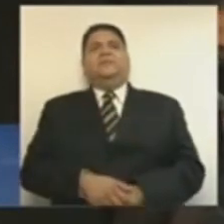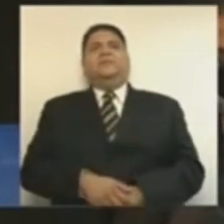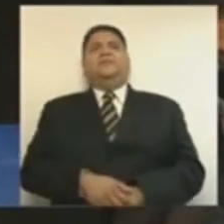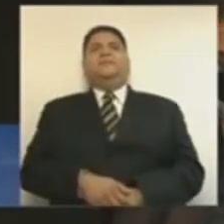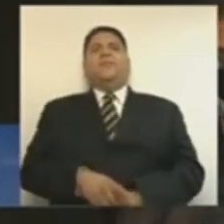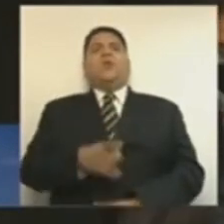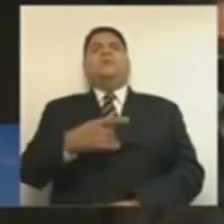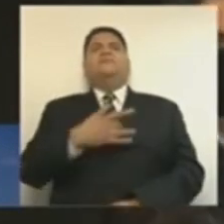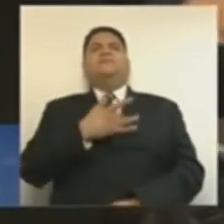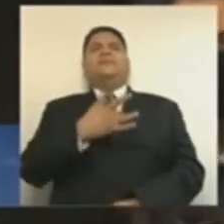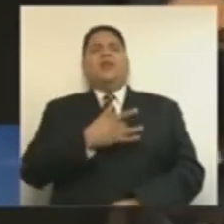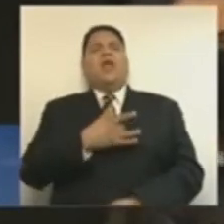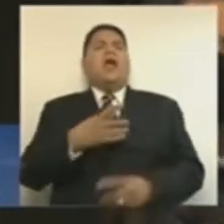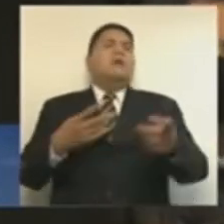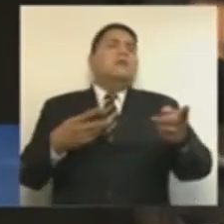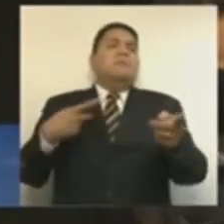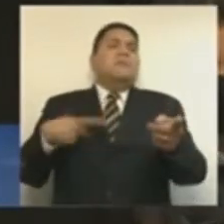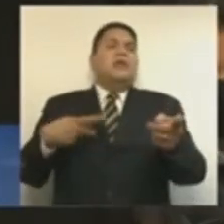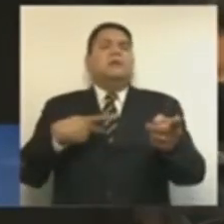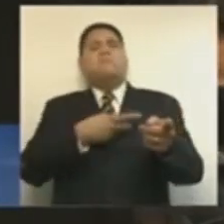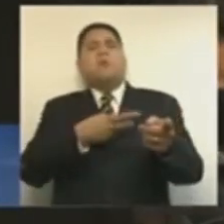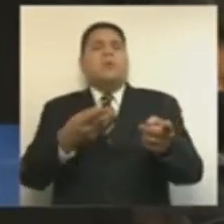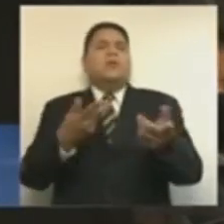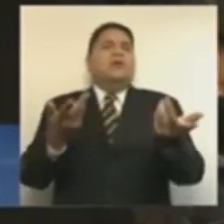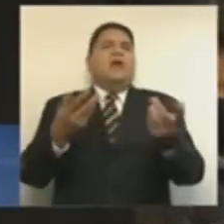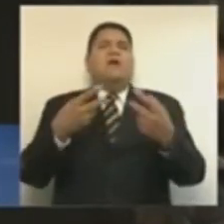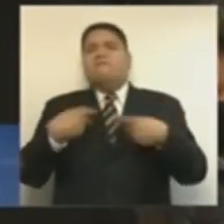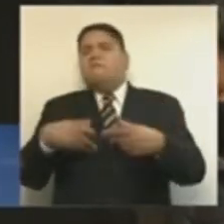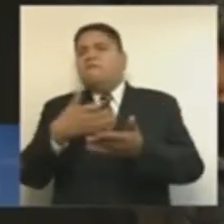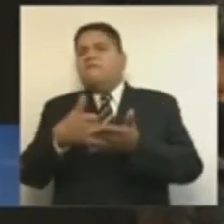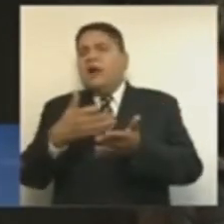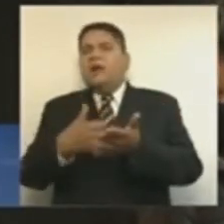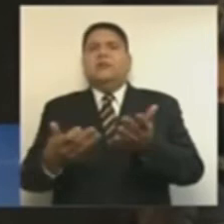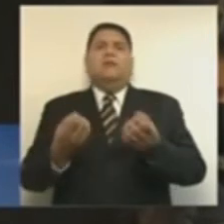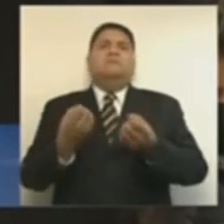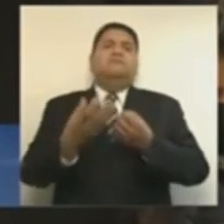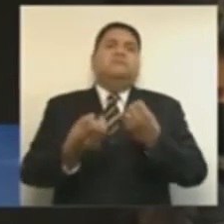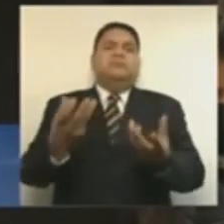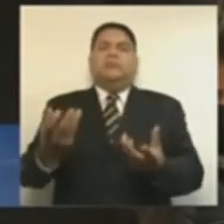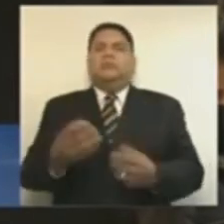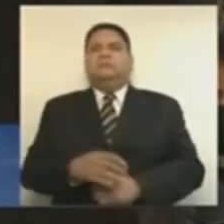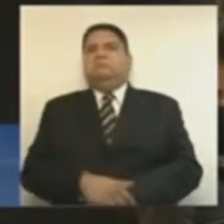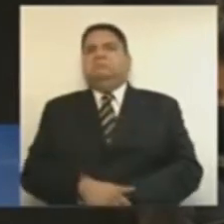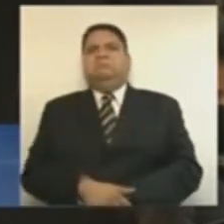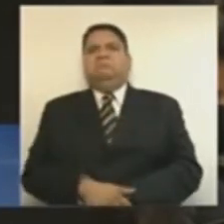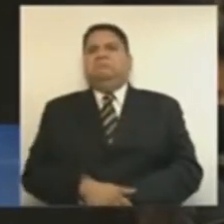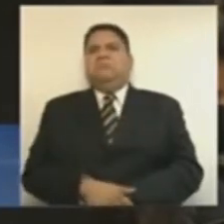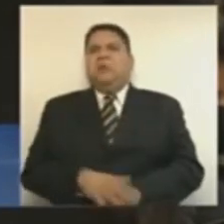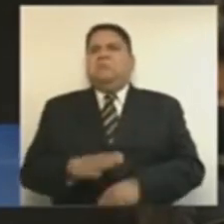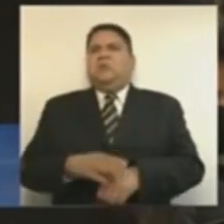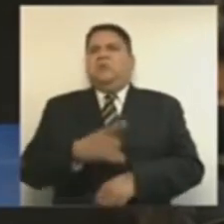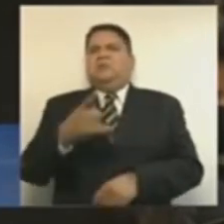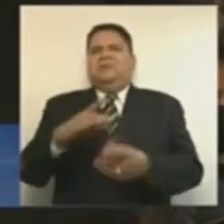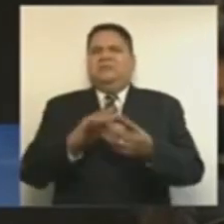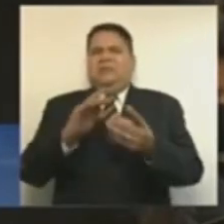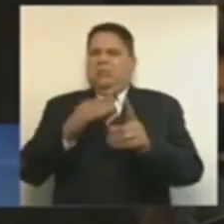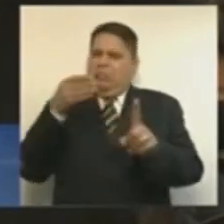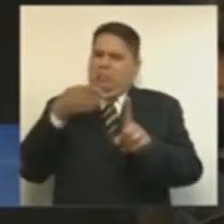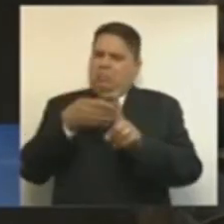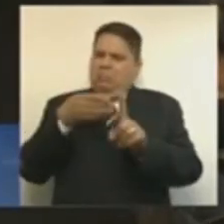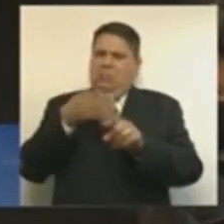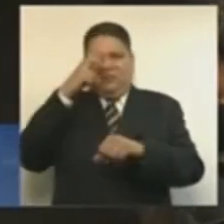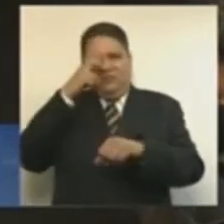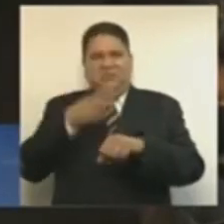a dar para la gente que lo necesita, porque si no, no habría una explicación para lo que están haciendo ahora.